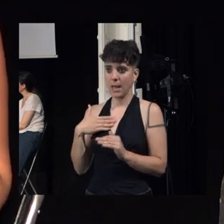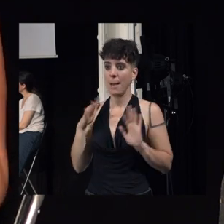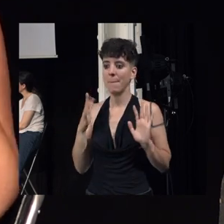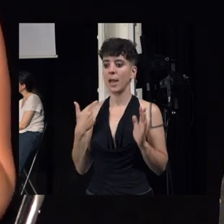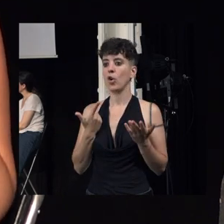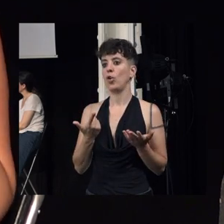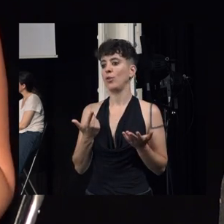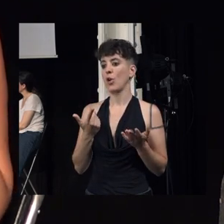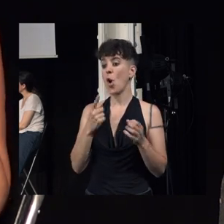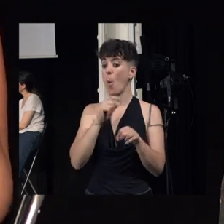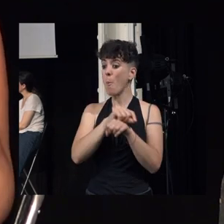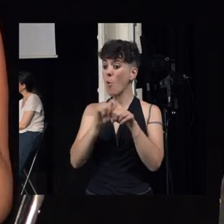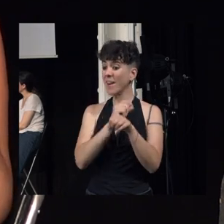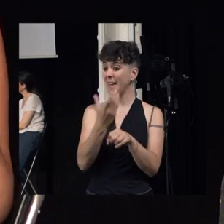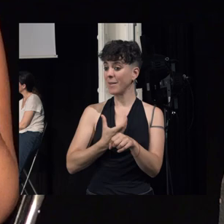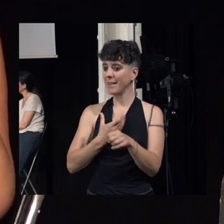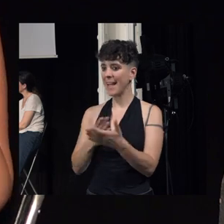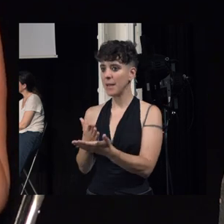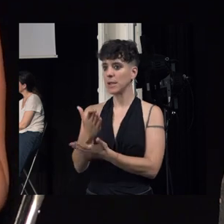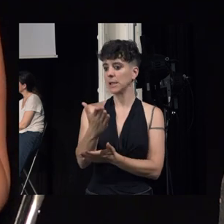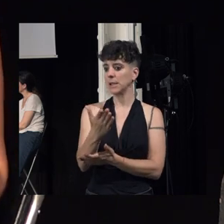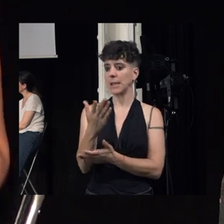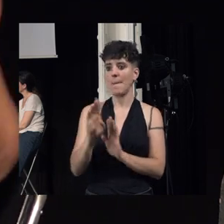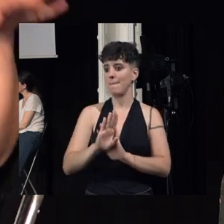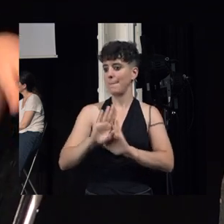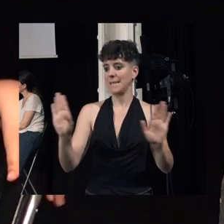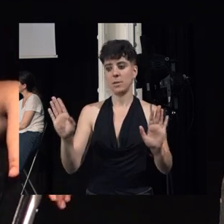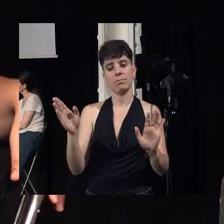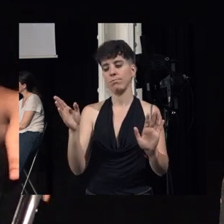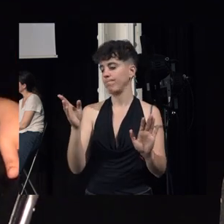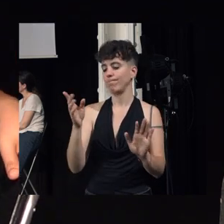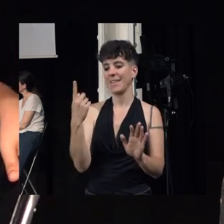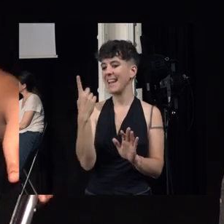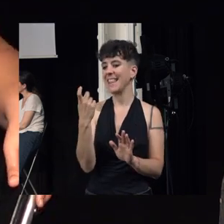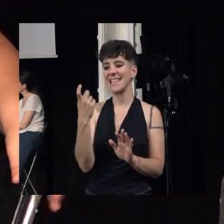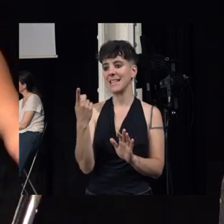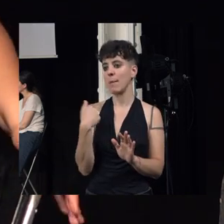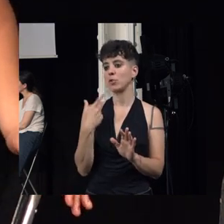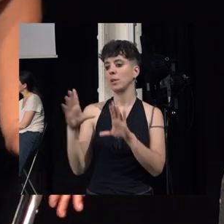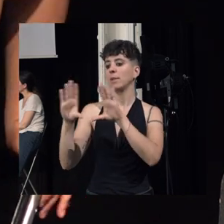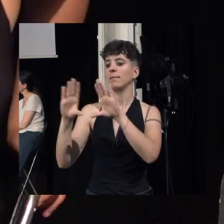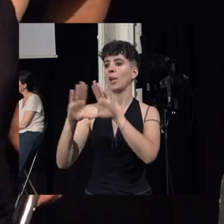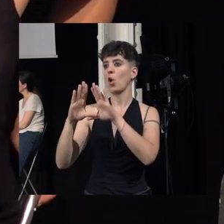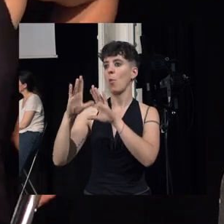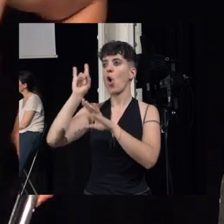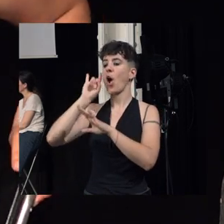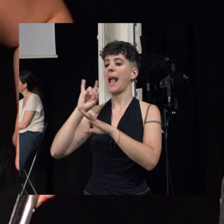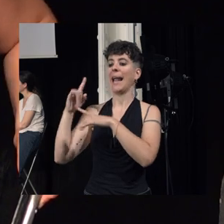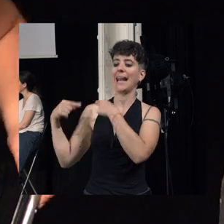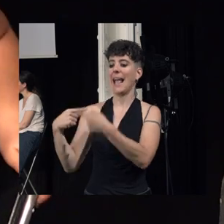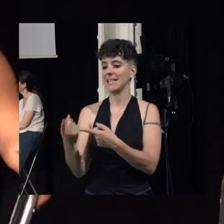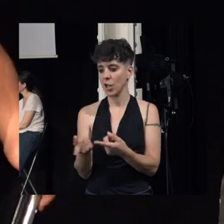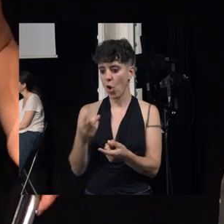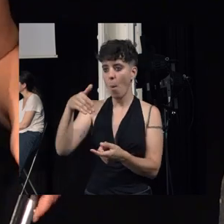podemos hacer una política municipal que sea solo transversal. Necesitamos, y aquí yo tomo del feminismo más clásico, el mainstream de género, que no sé ni